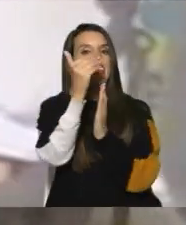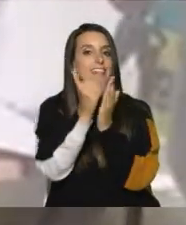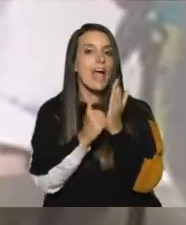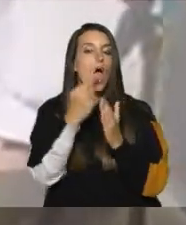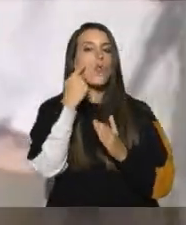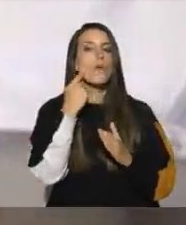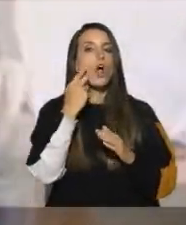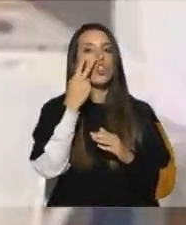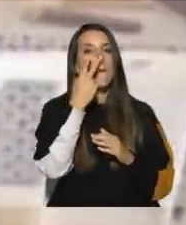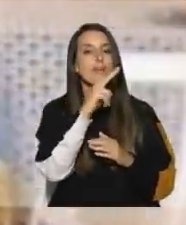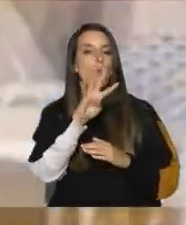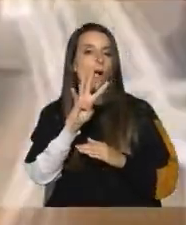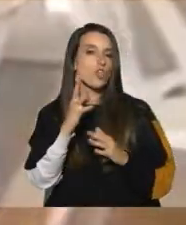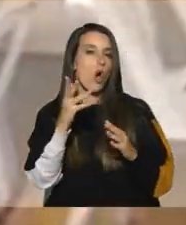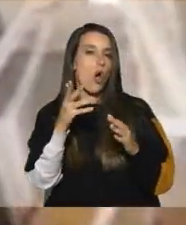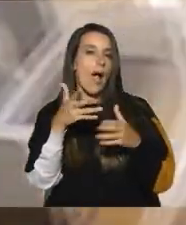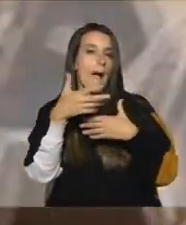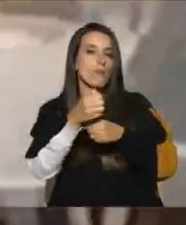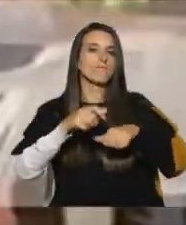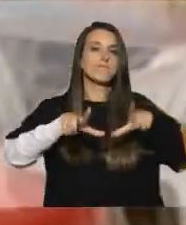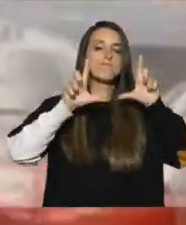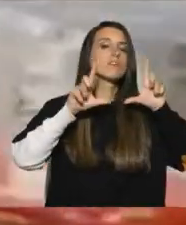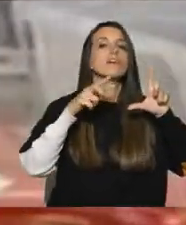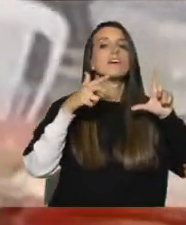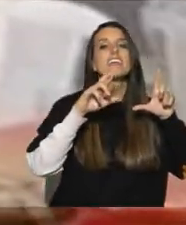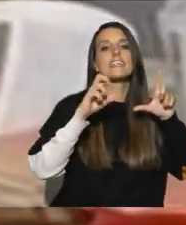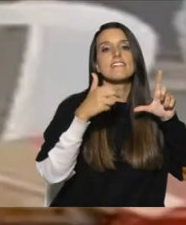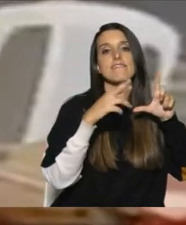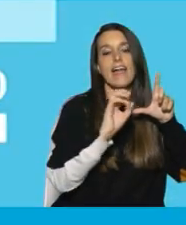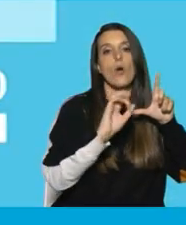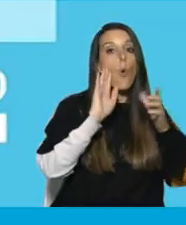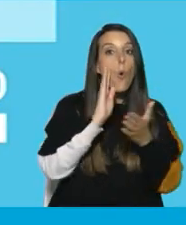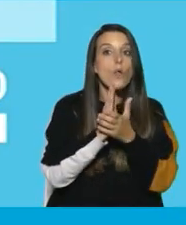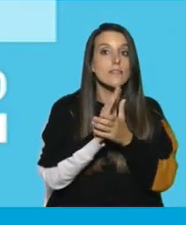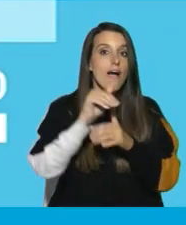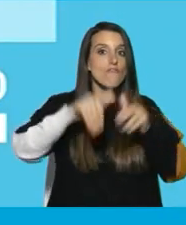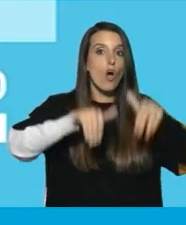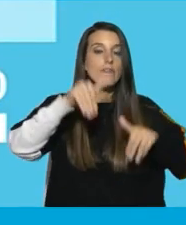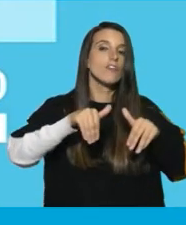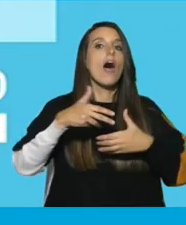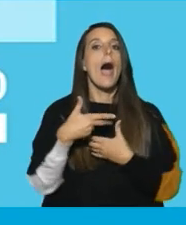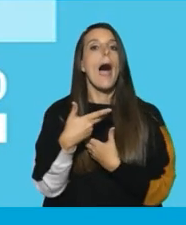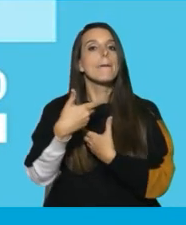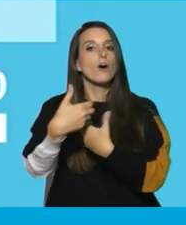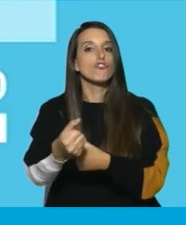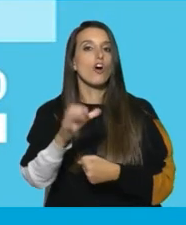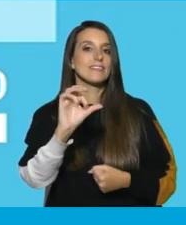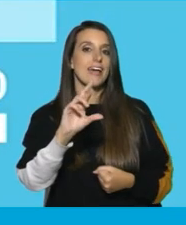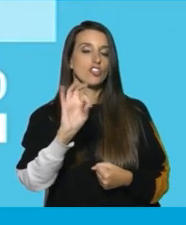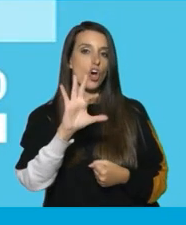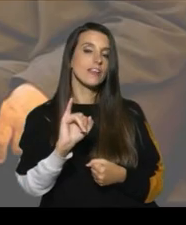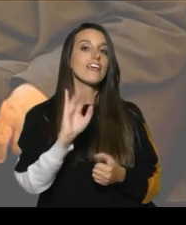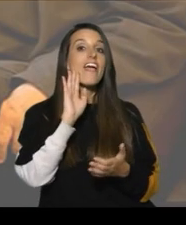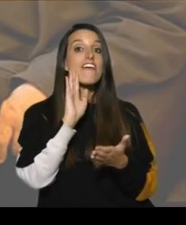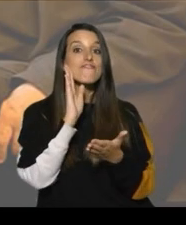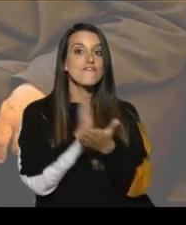Alberto Perdomo, hoy fallecido. Trabajó con Richard Charamelo y en las últimas elecciones apoyó la precandidatura de Juan Sartori.